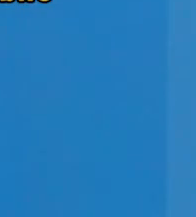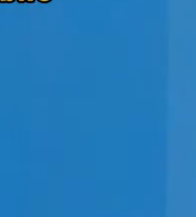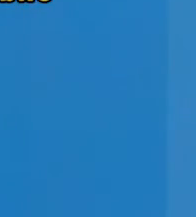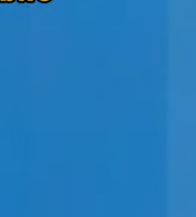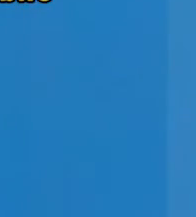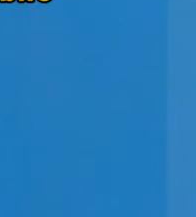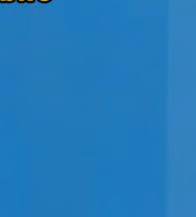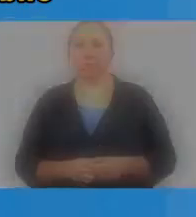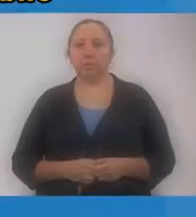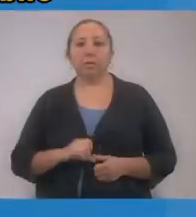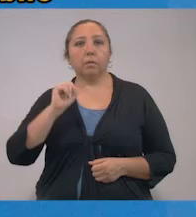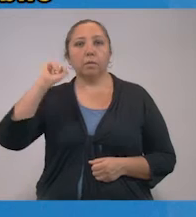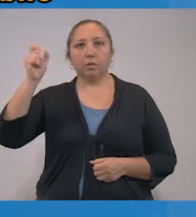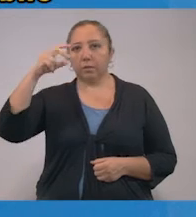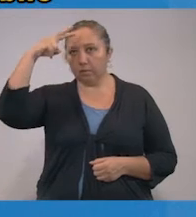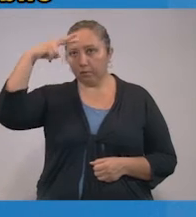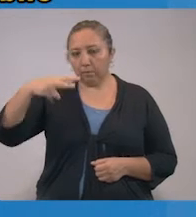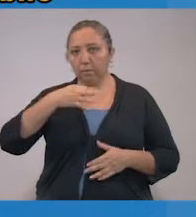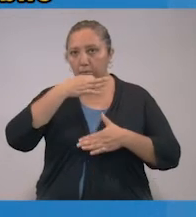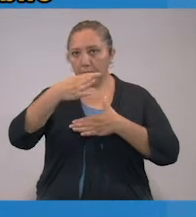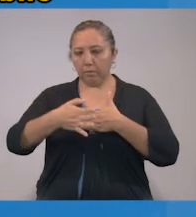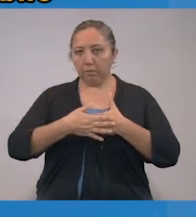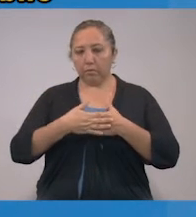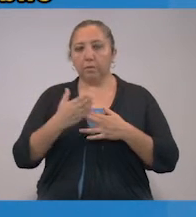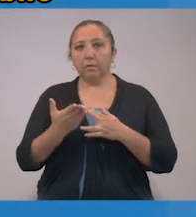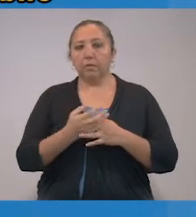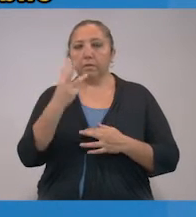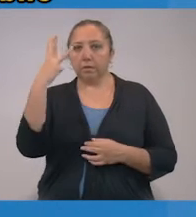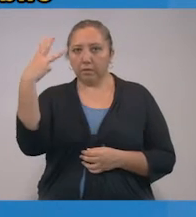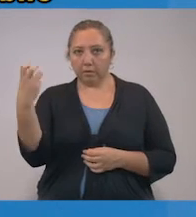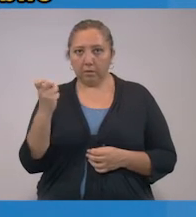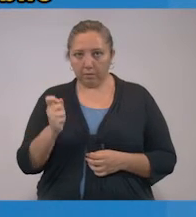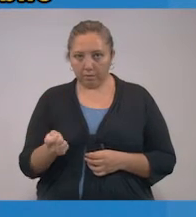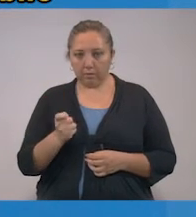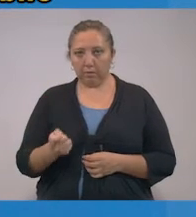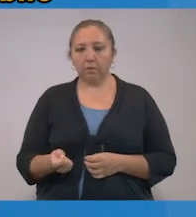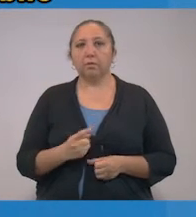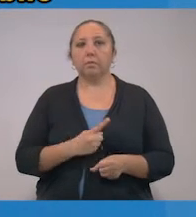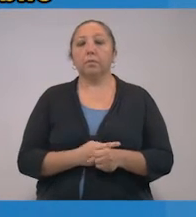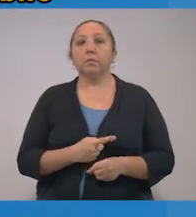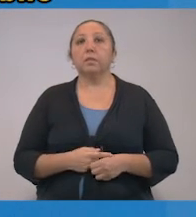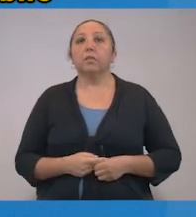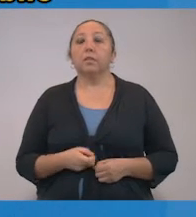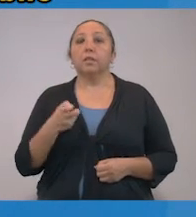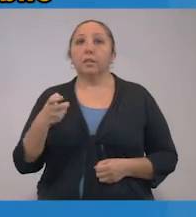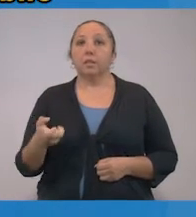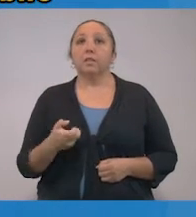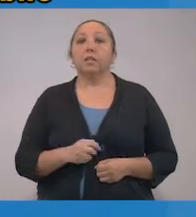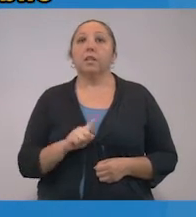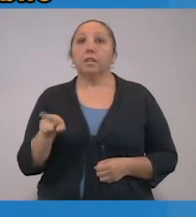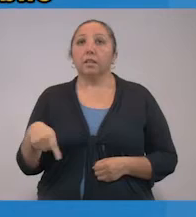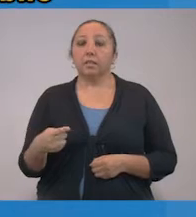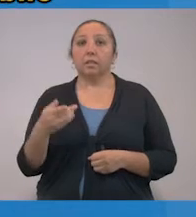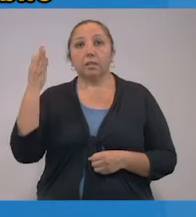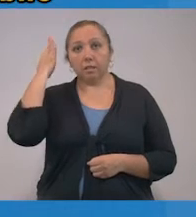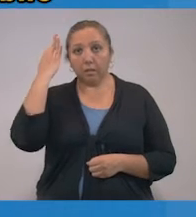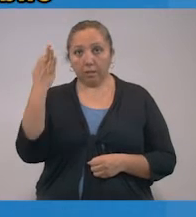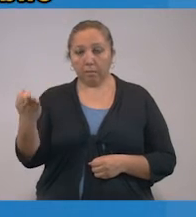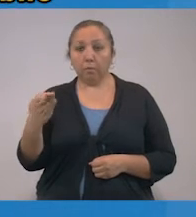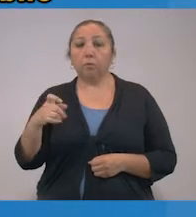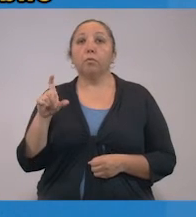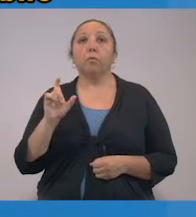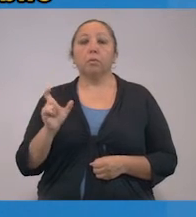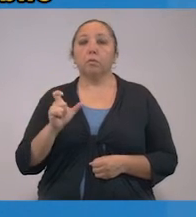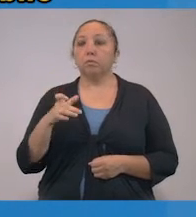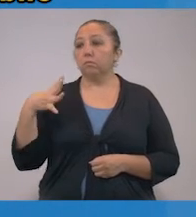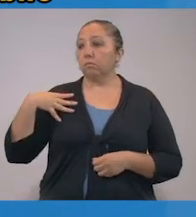tardes. Las autoridades federales anunciaron la fase 3 de esta contingencia sanitaria. Esta fase representa la etapa de epidemia